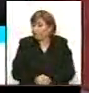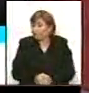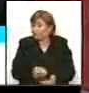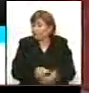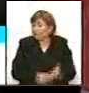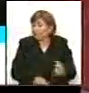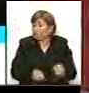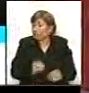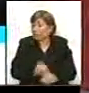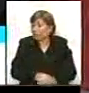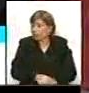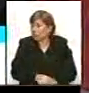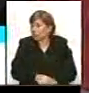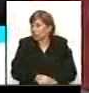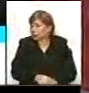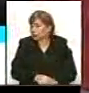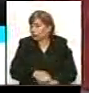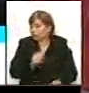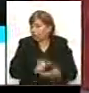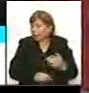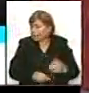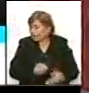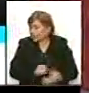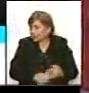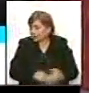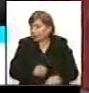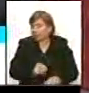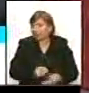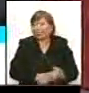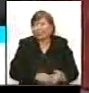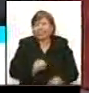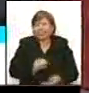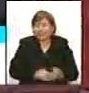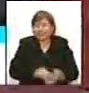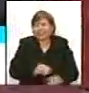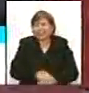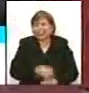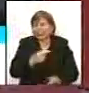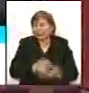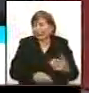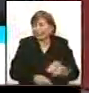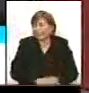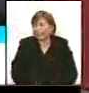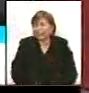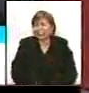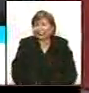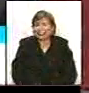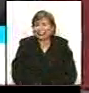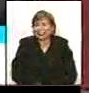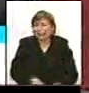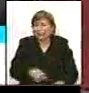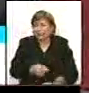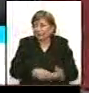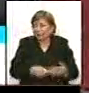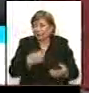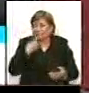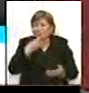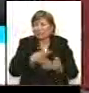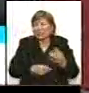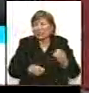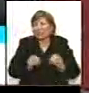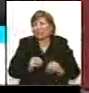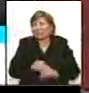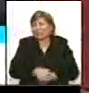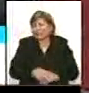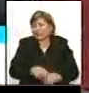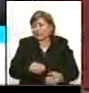provinciales y distritales están en manos, han ganado listas de movimientos regionales. Legislemos con criterio de